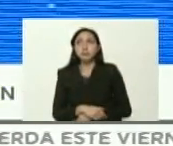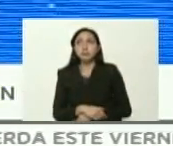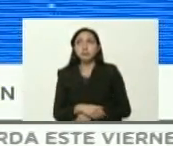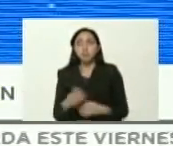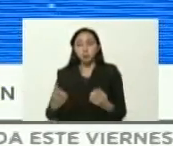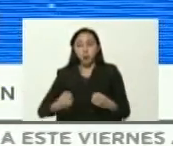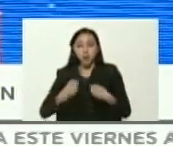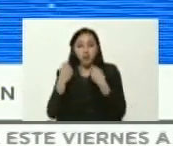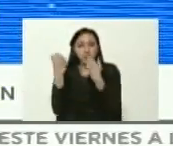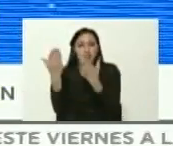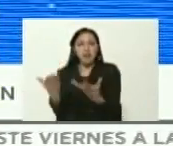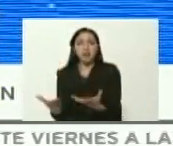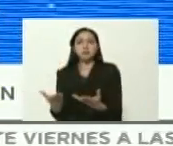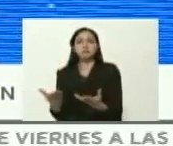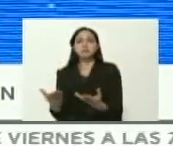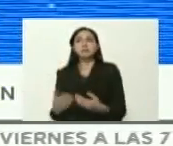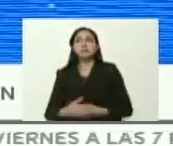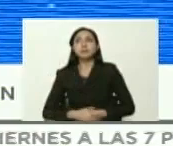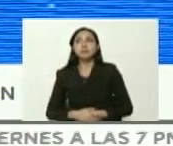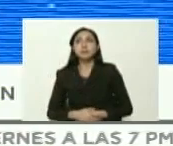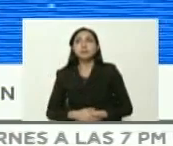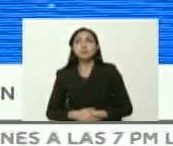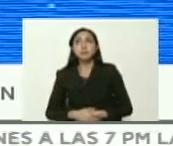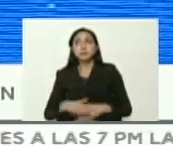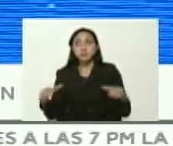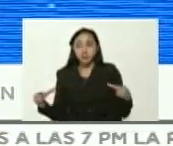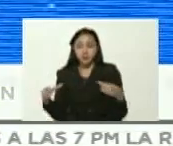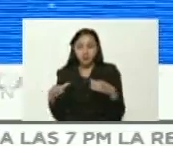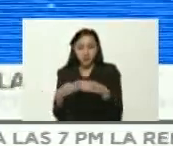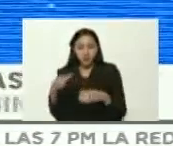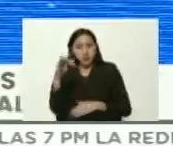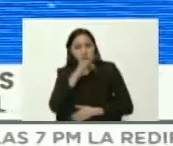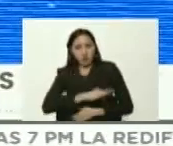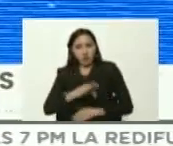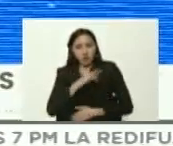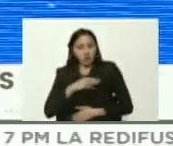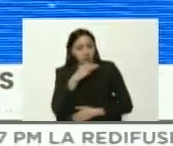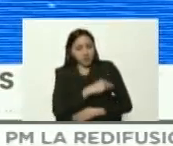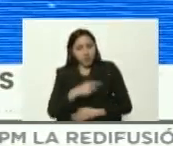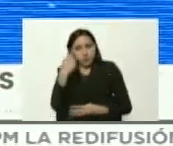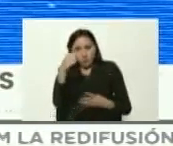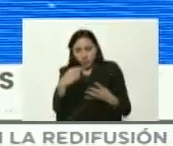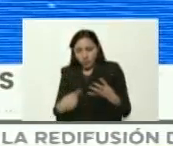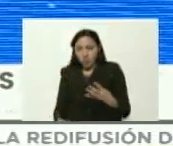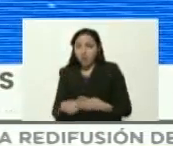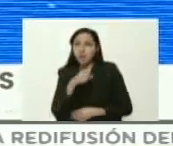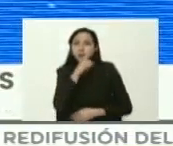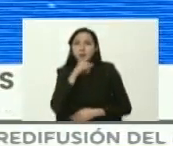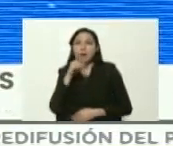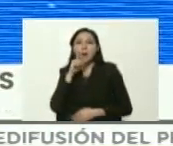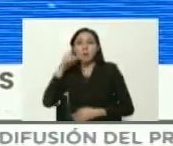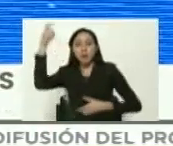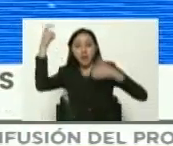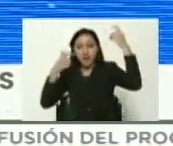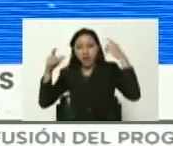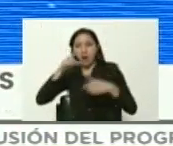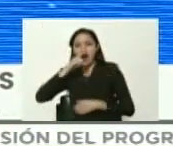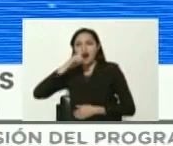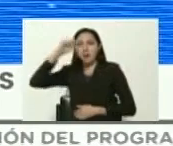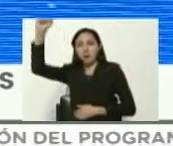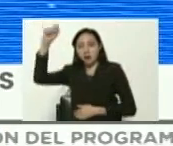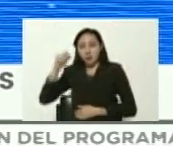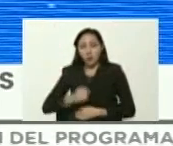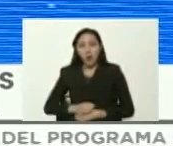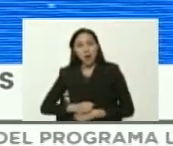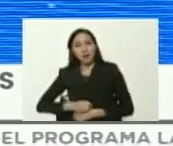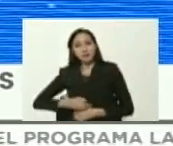completamente la base de Misiones Socialistas que lleva el nombre de Chávez y Maduro,